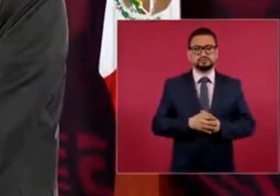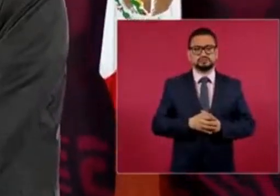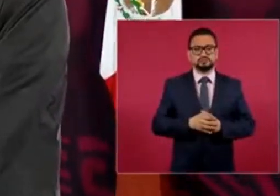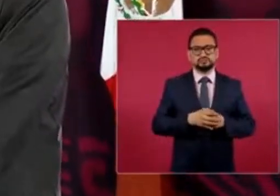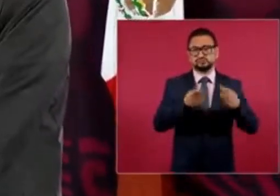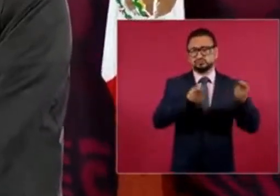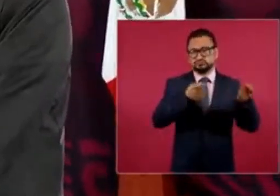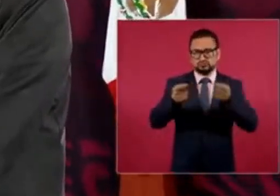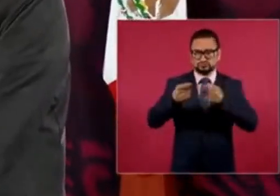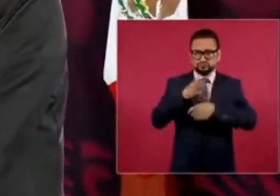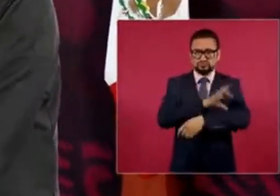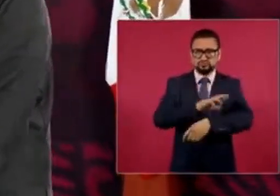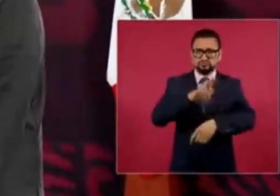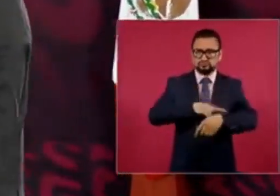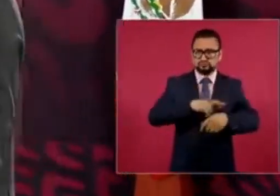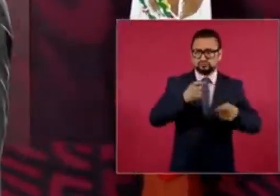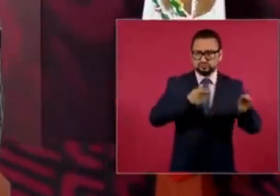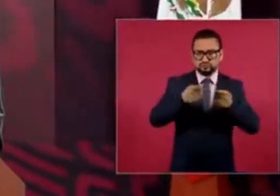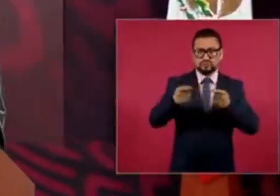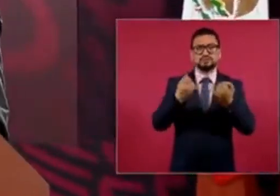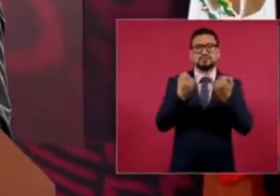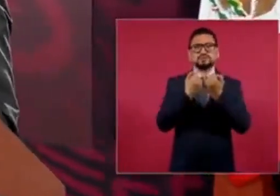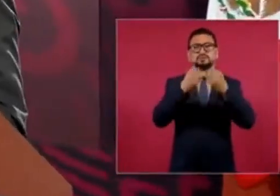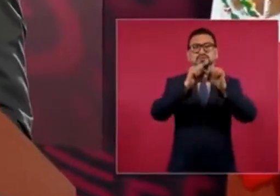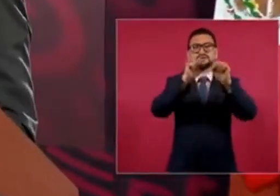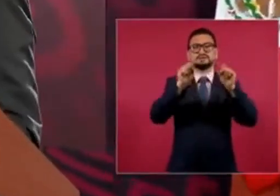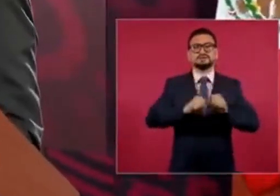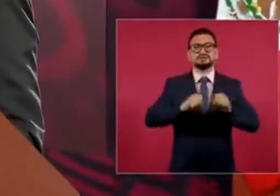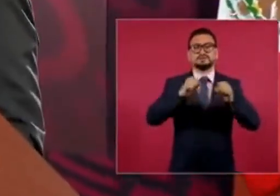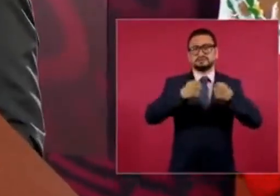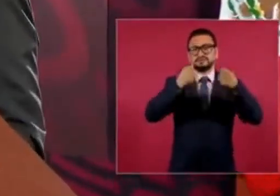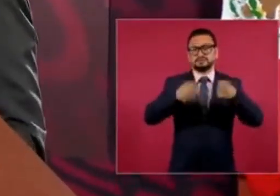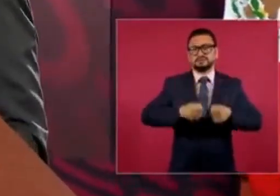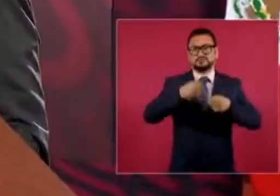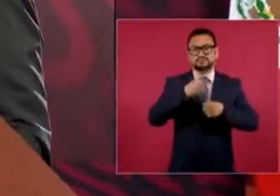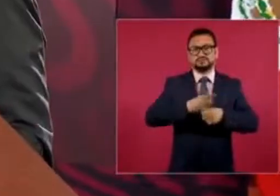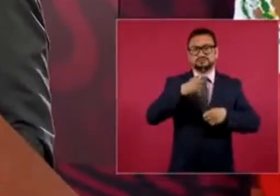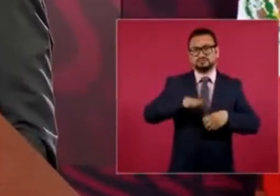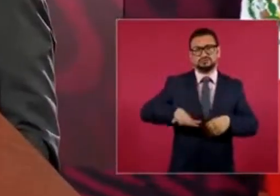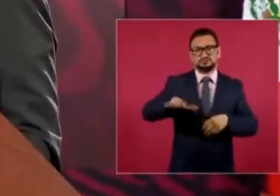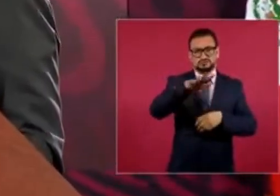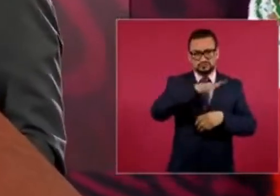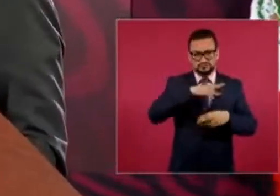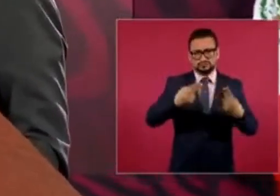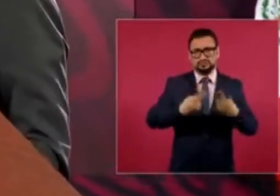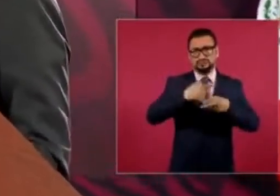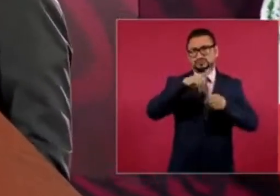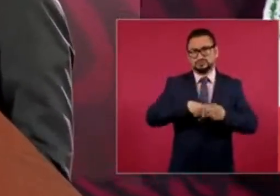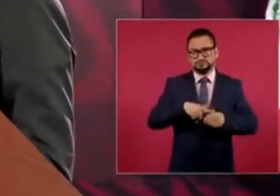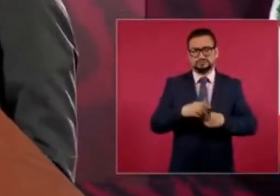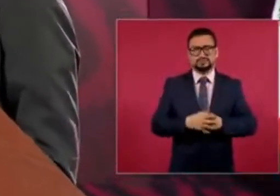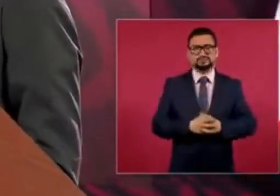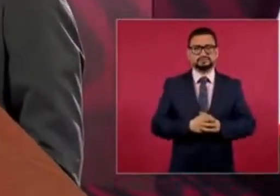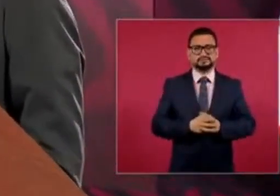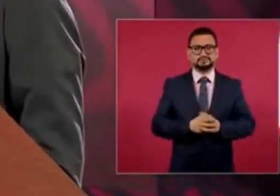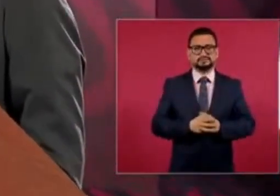la coordinación del sistema de seguridad pública a nivel nacional.